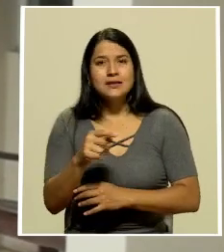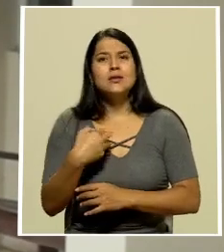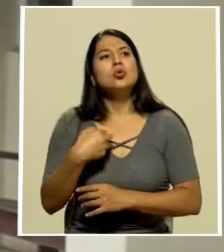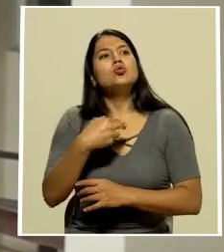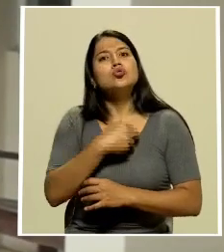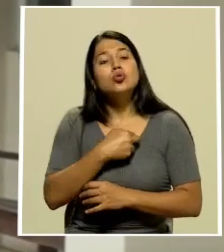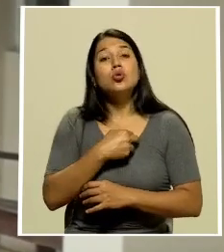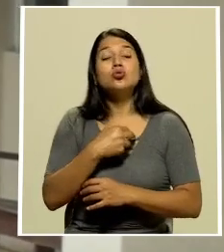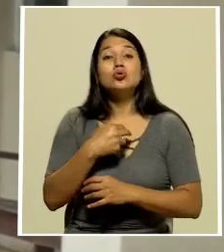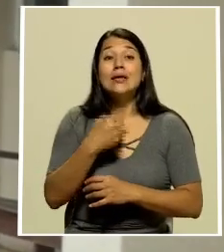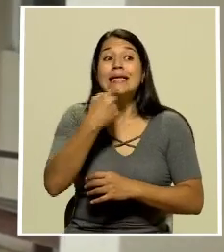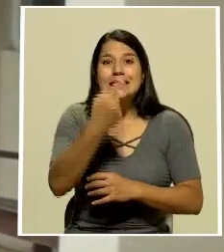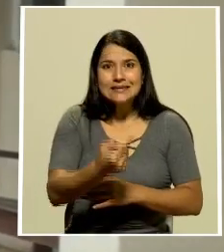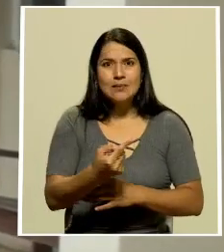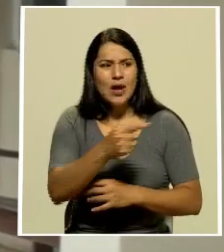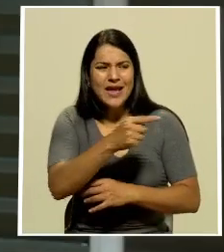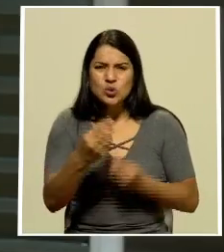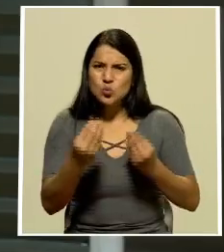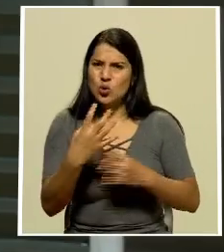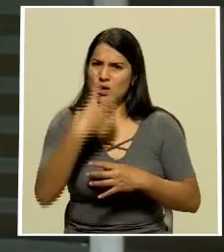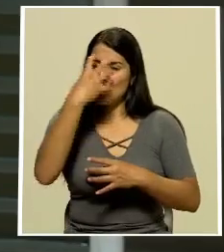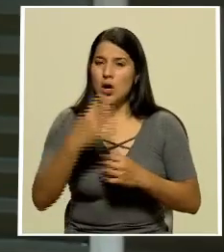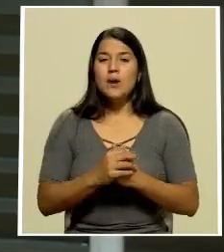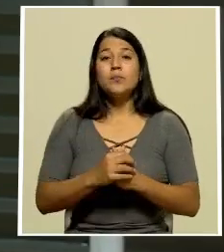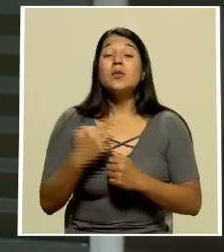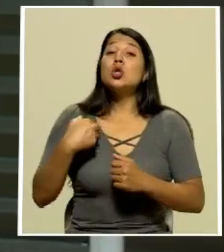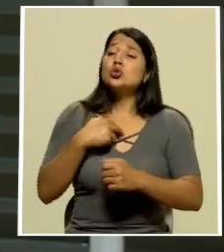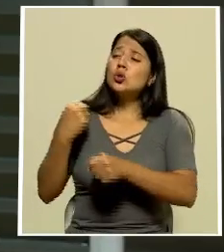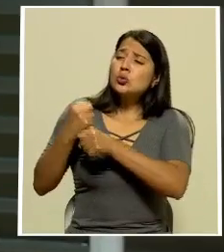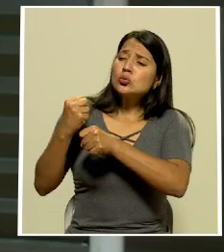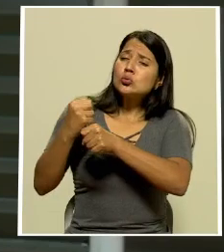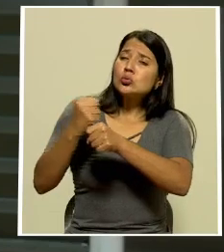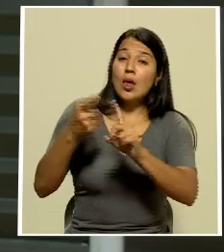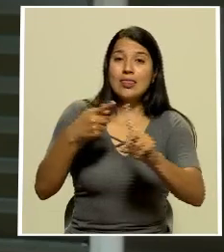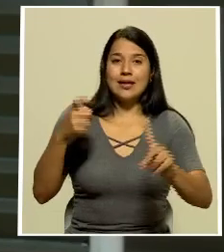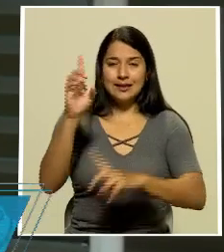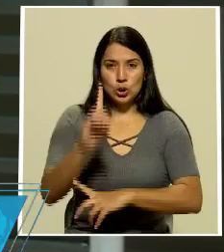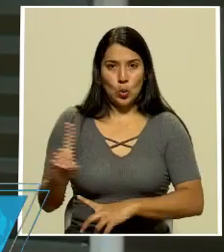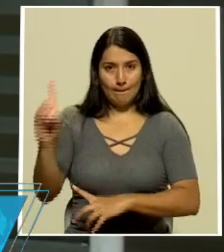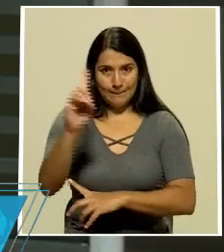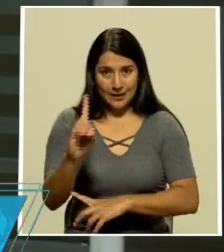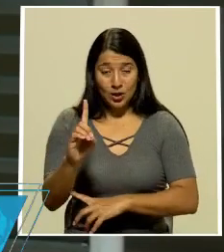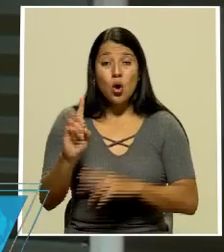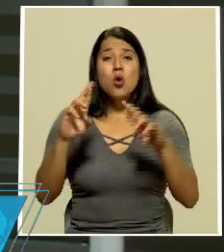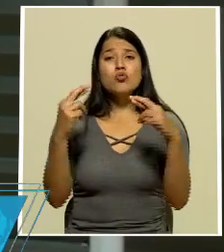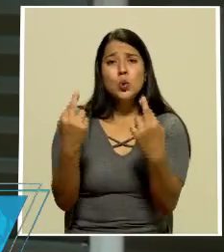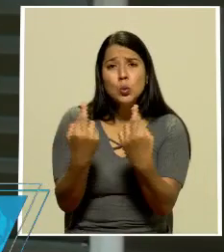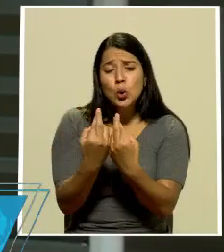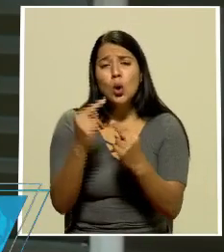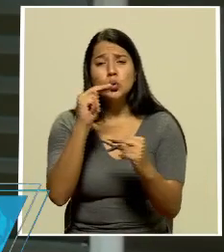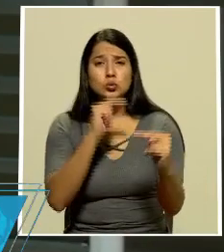manden los antimotines, porque la gente está muy enojada. Hemos venido trabajando desde el domingo estos encuentros y estas